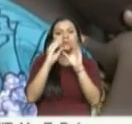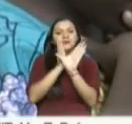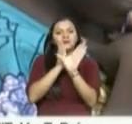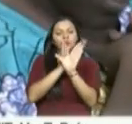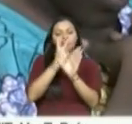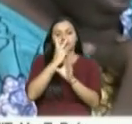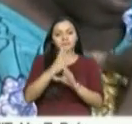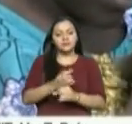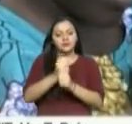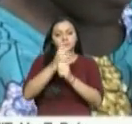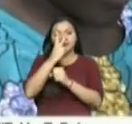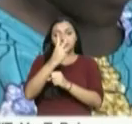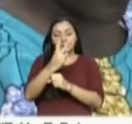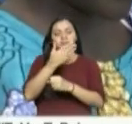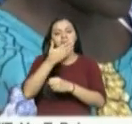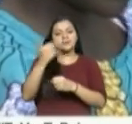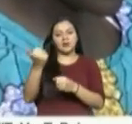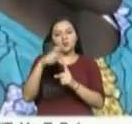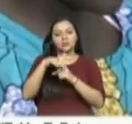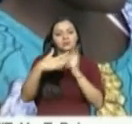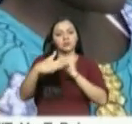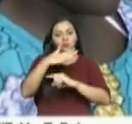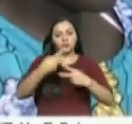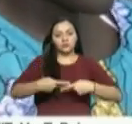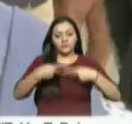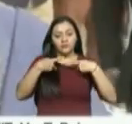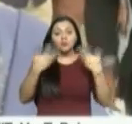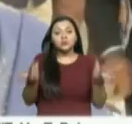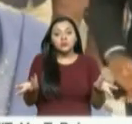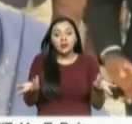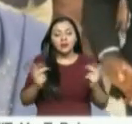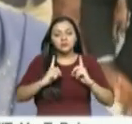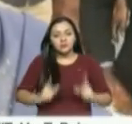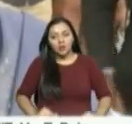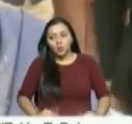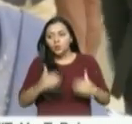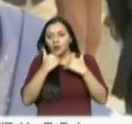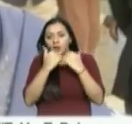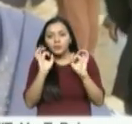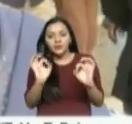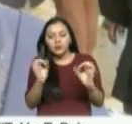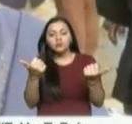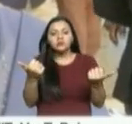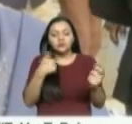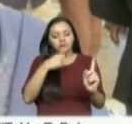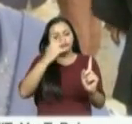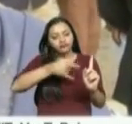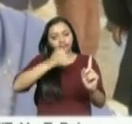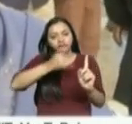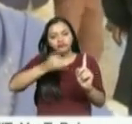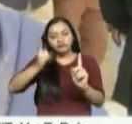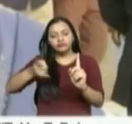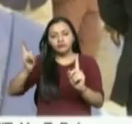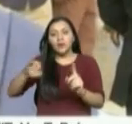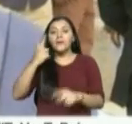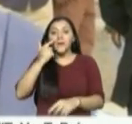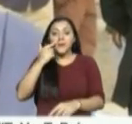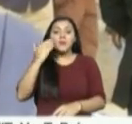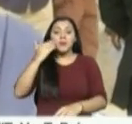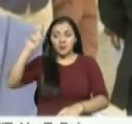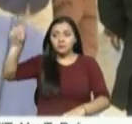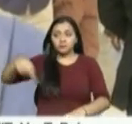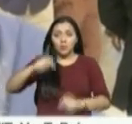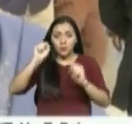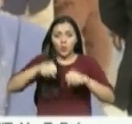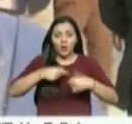para asegurarse de que estén en las mejores condiciones. Mientras están con nosotros durante el programa, sus padres pueden venir a verlas en